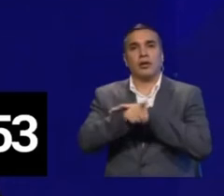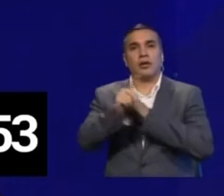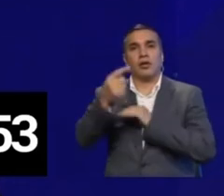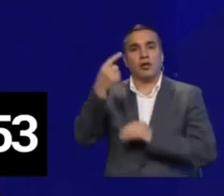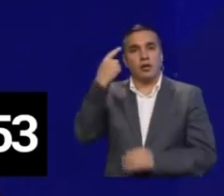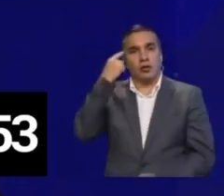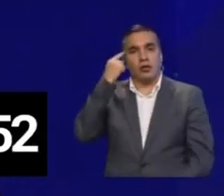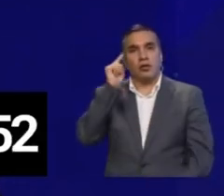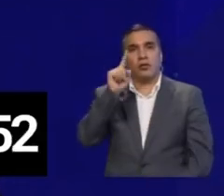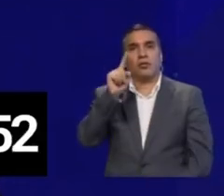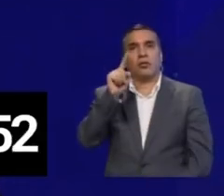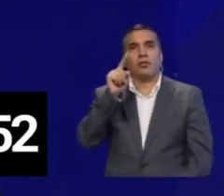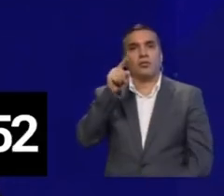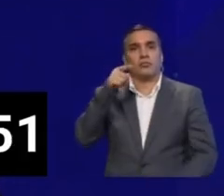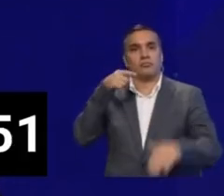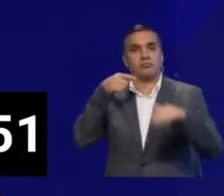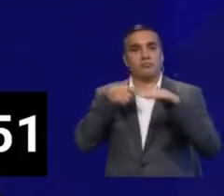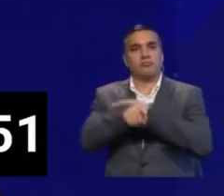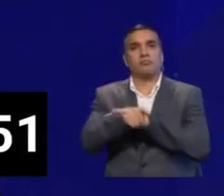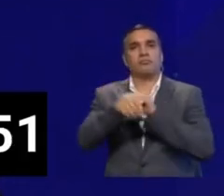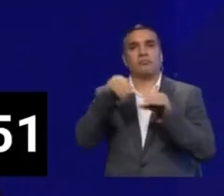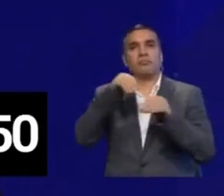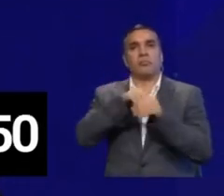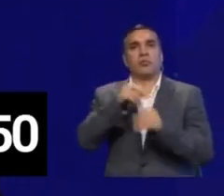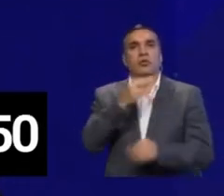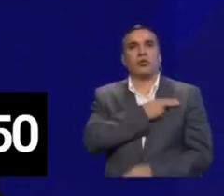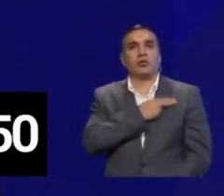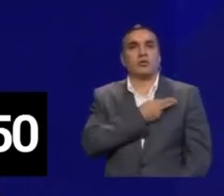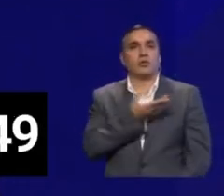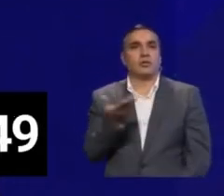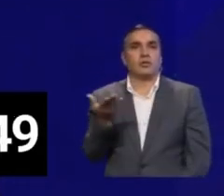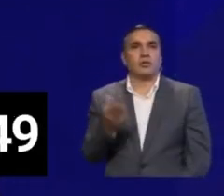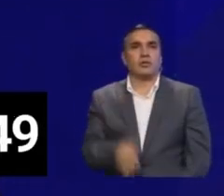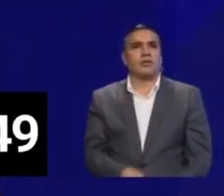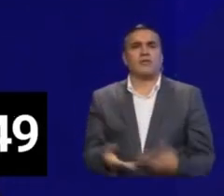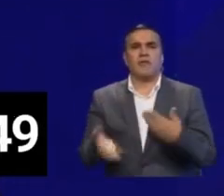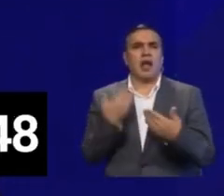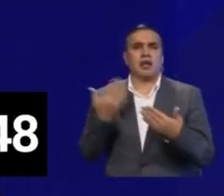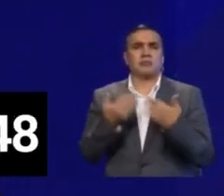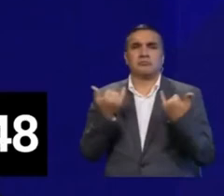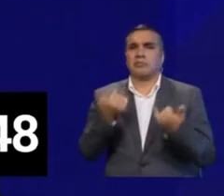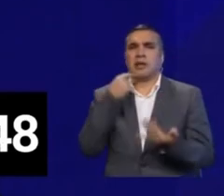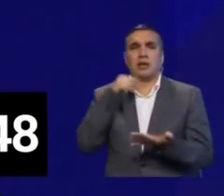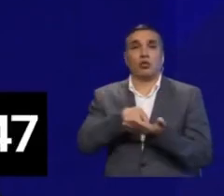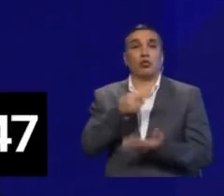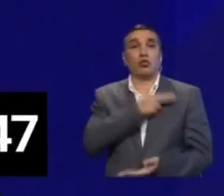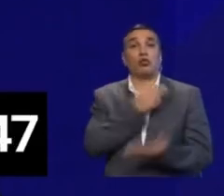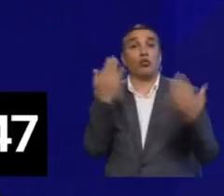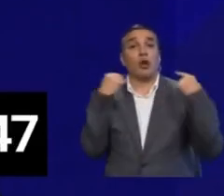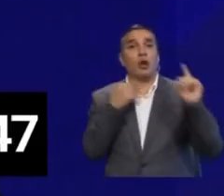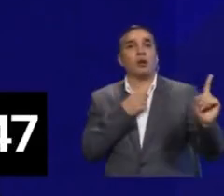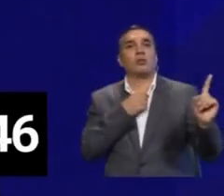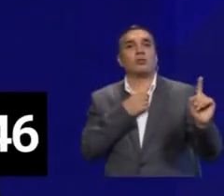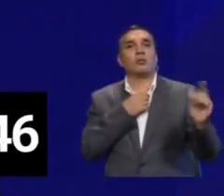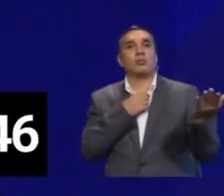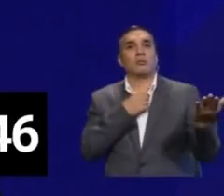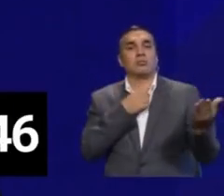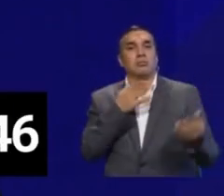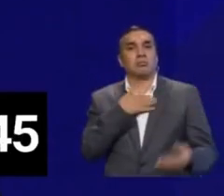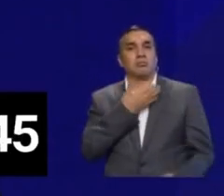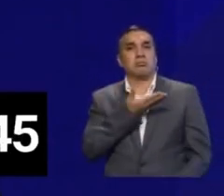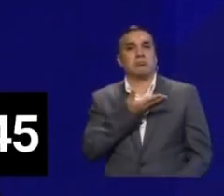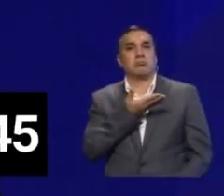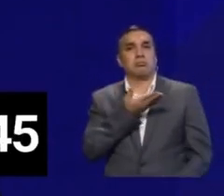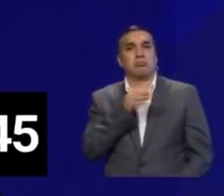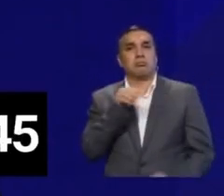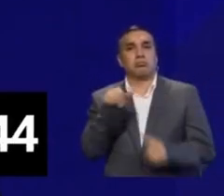gobierno la mano en las universidades. Sencillo, actualmente, por ejemplo, la Universidad de Guayaquil está con